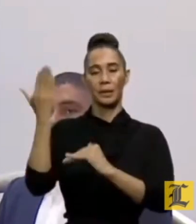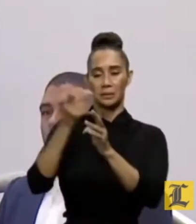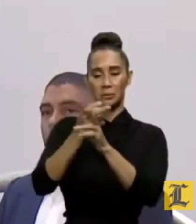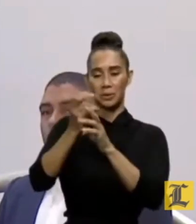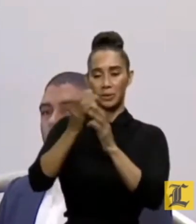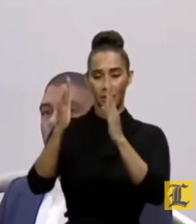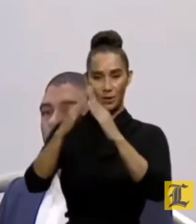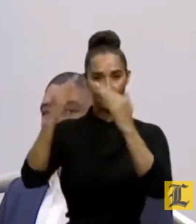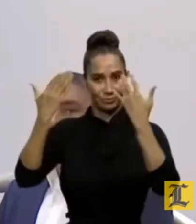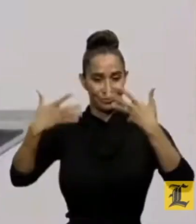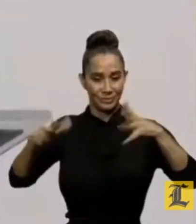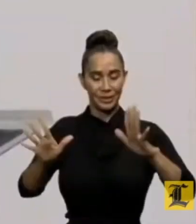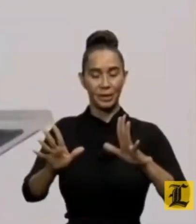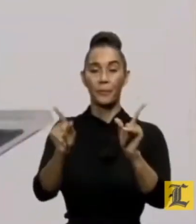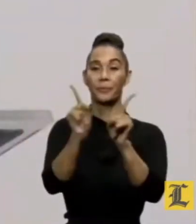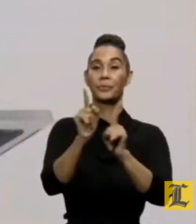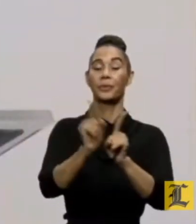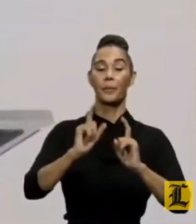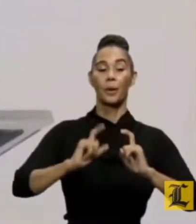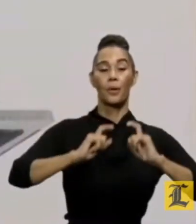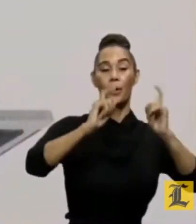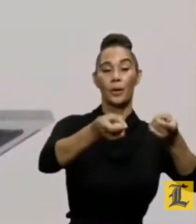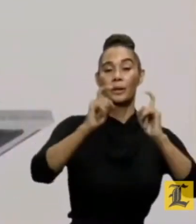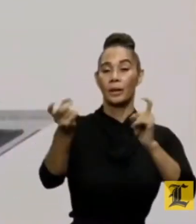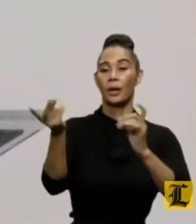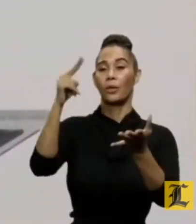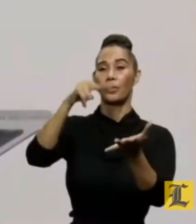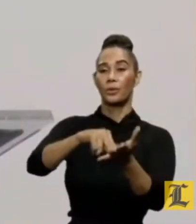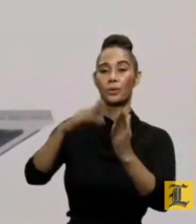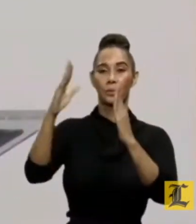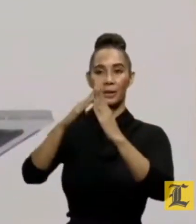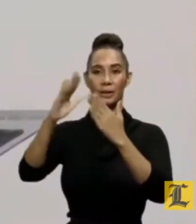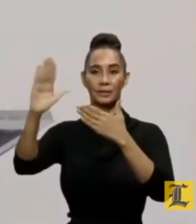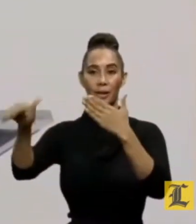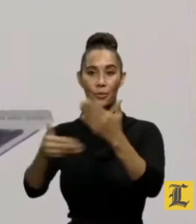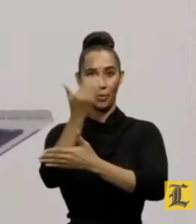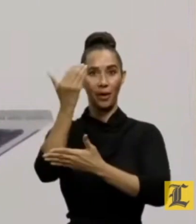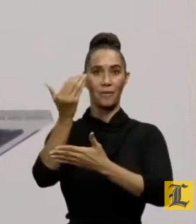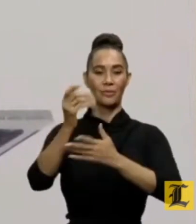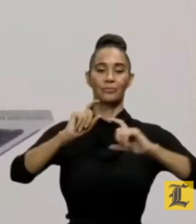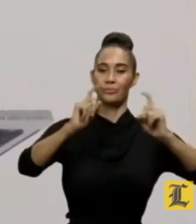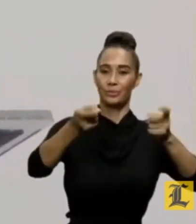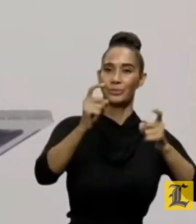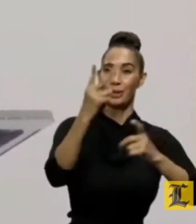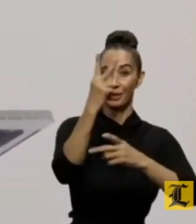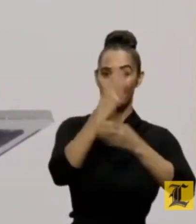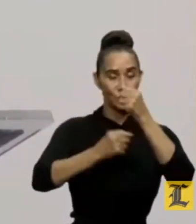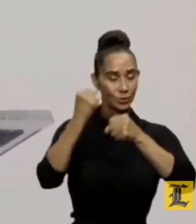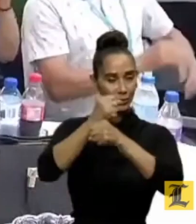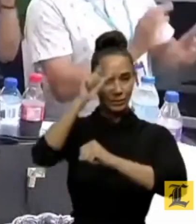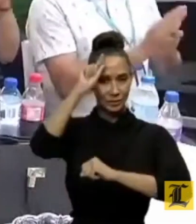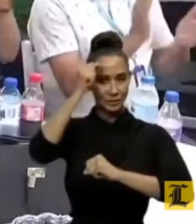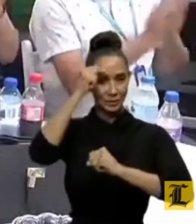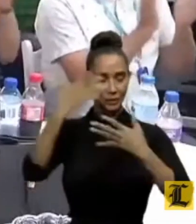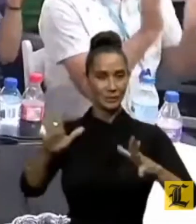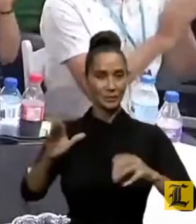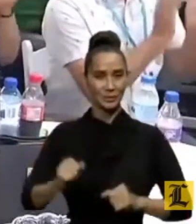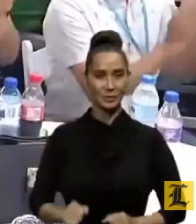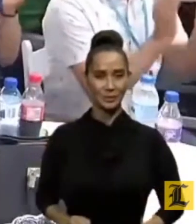vulnerabilidad, pero también hemos entregado casi 2 mil viviendas nuevas, que es un récord en unos primeros 2 años de gobierno.